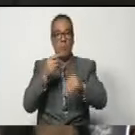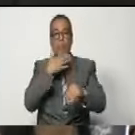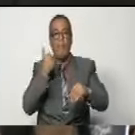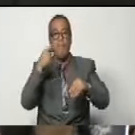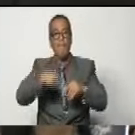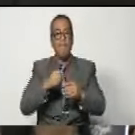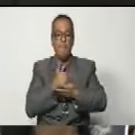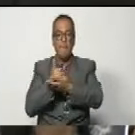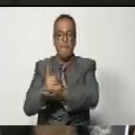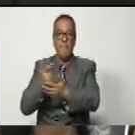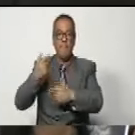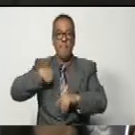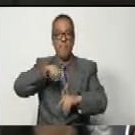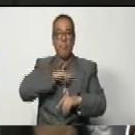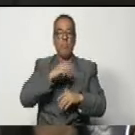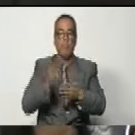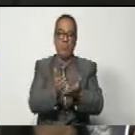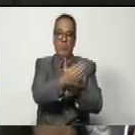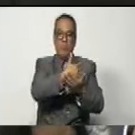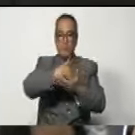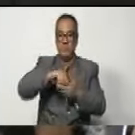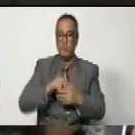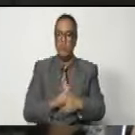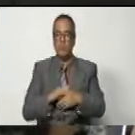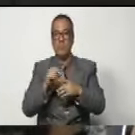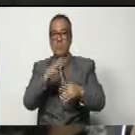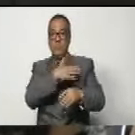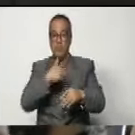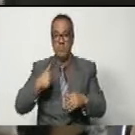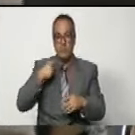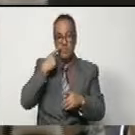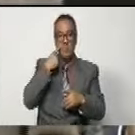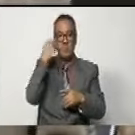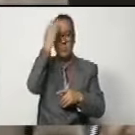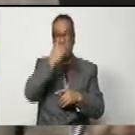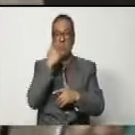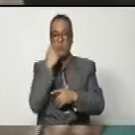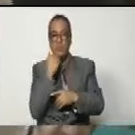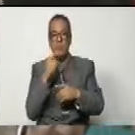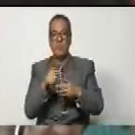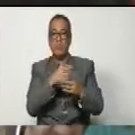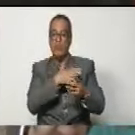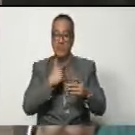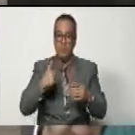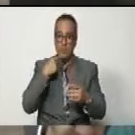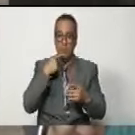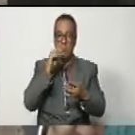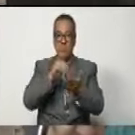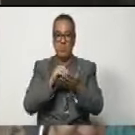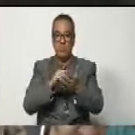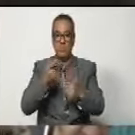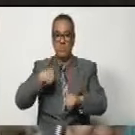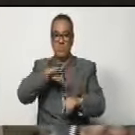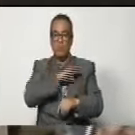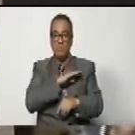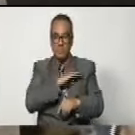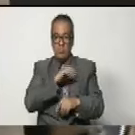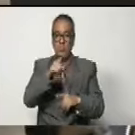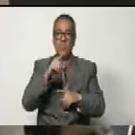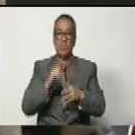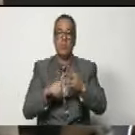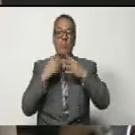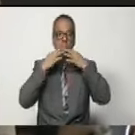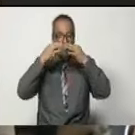mejores beneficios que recojamos? El querer, dice Miranda, algo extraordinario que tiene aplicación a nosotros y a